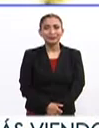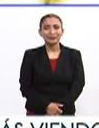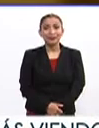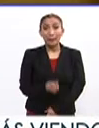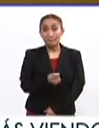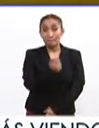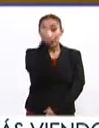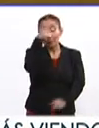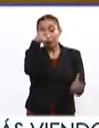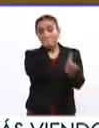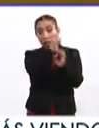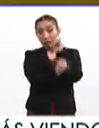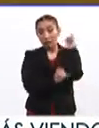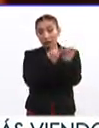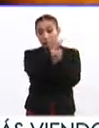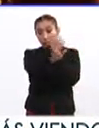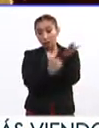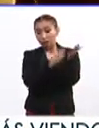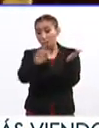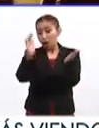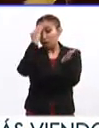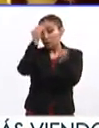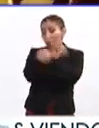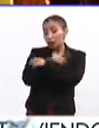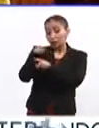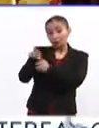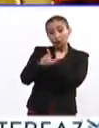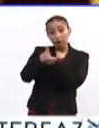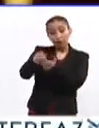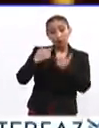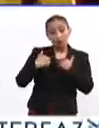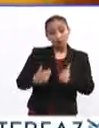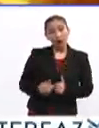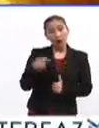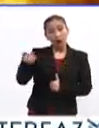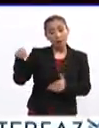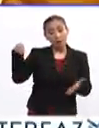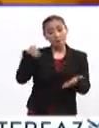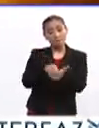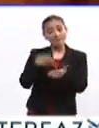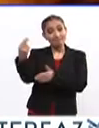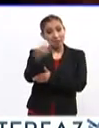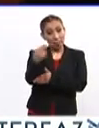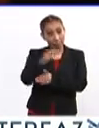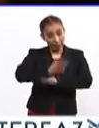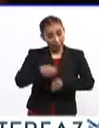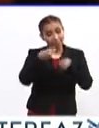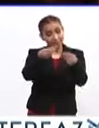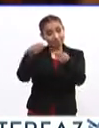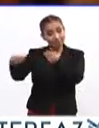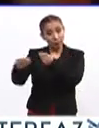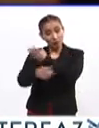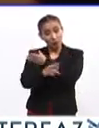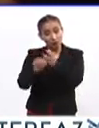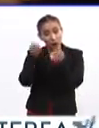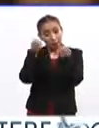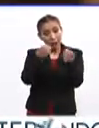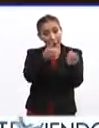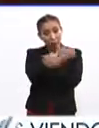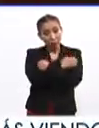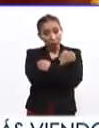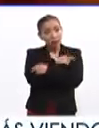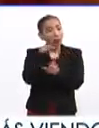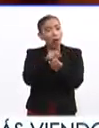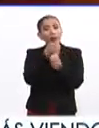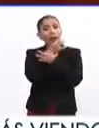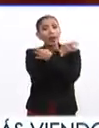El primer instrumento internacional que reconoce la educación como un derecho humano y que plantea la necesidad de brindar los elementos para la misma